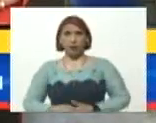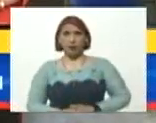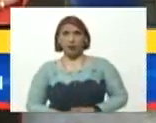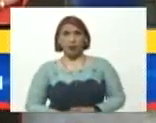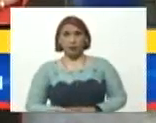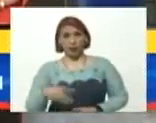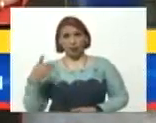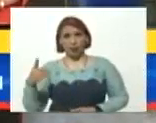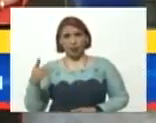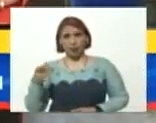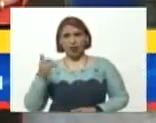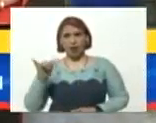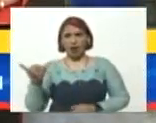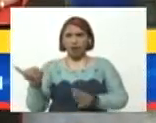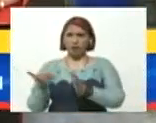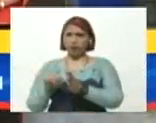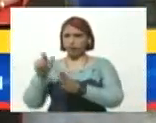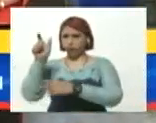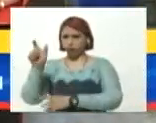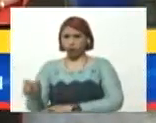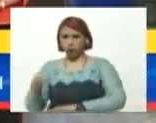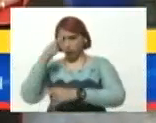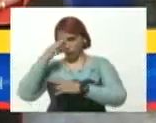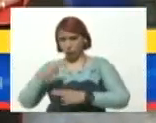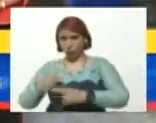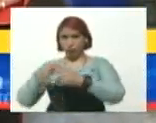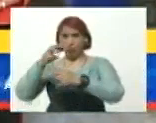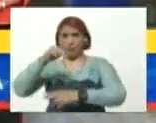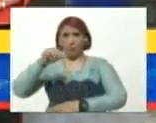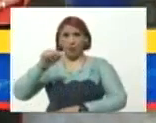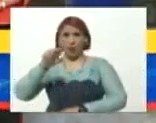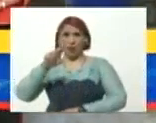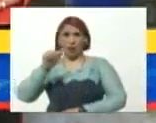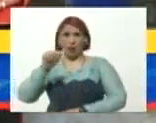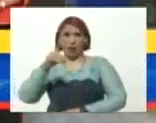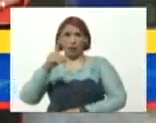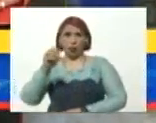derecha hay una esquina en homenaje a Diego Armando Maradona.